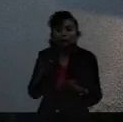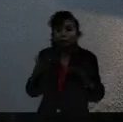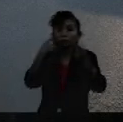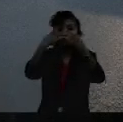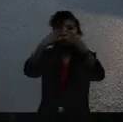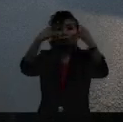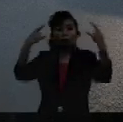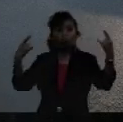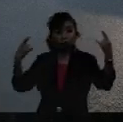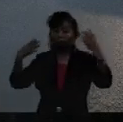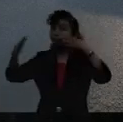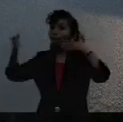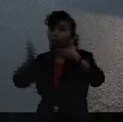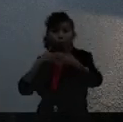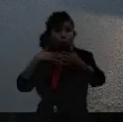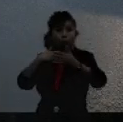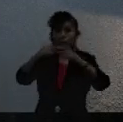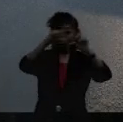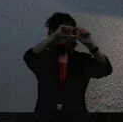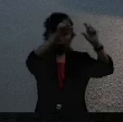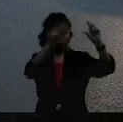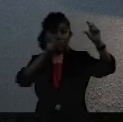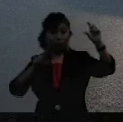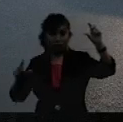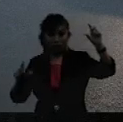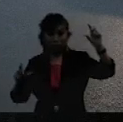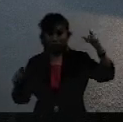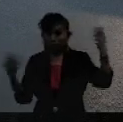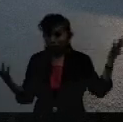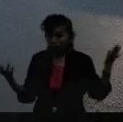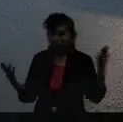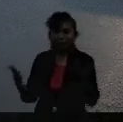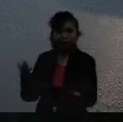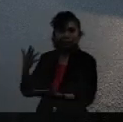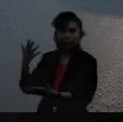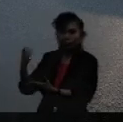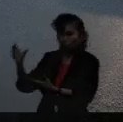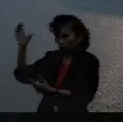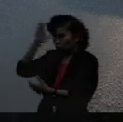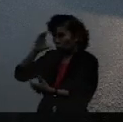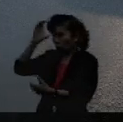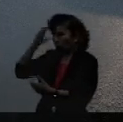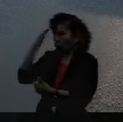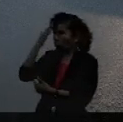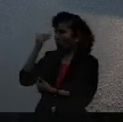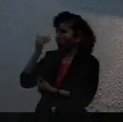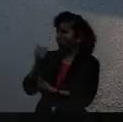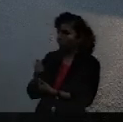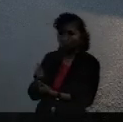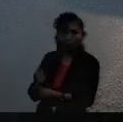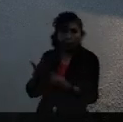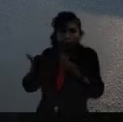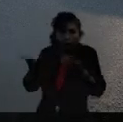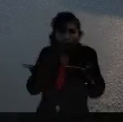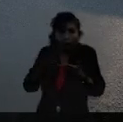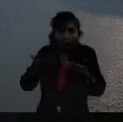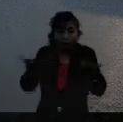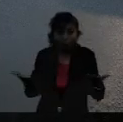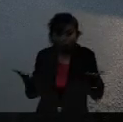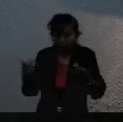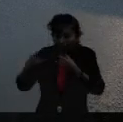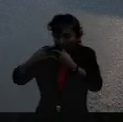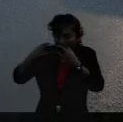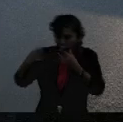historia moderna de nuestro país pasamos del brillo de la gloriosa cultura maya a ser en algún momento de la